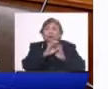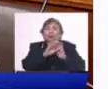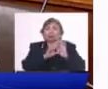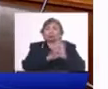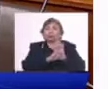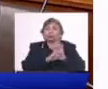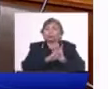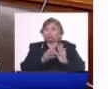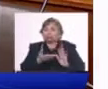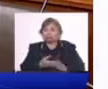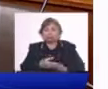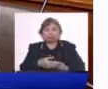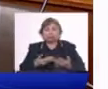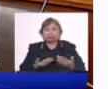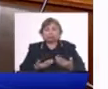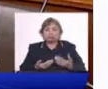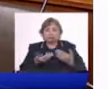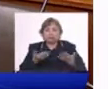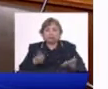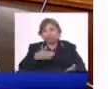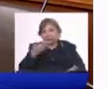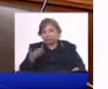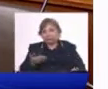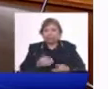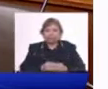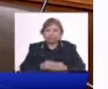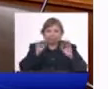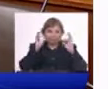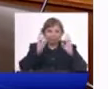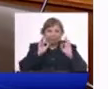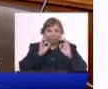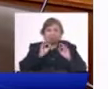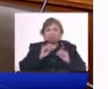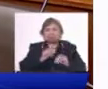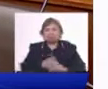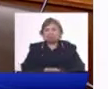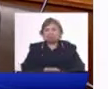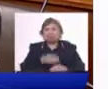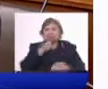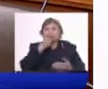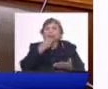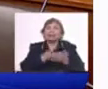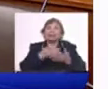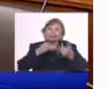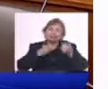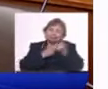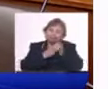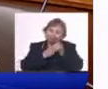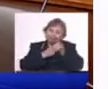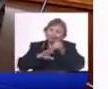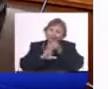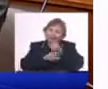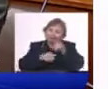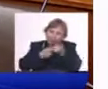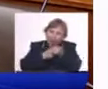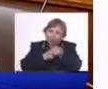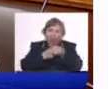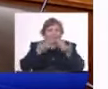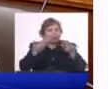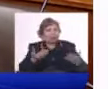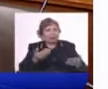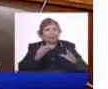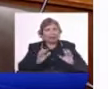constitucional, no, que va a haber, efectivamente, tenemos que respaldarlo nosotros la bancada. Por ello,